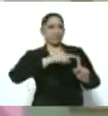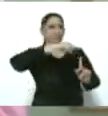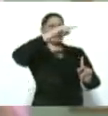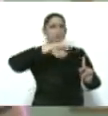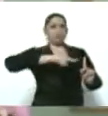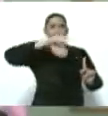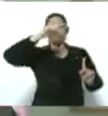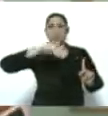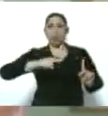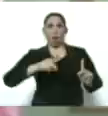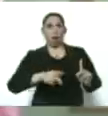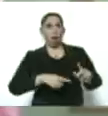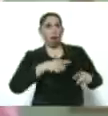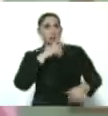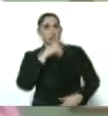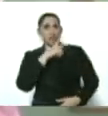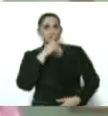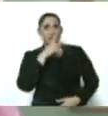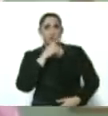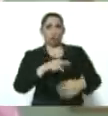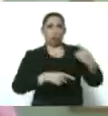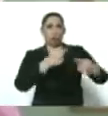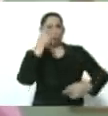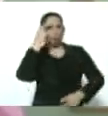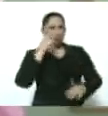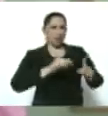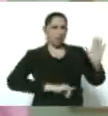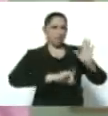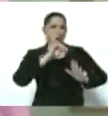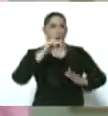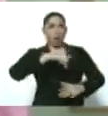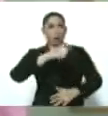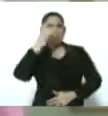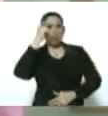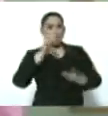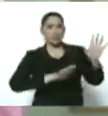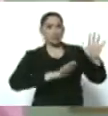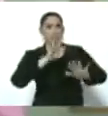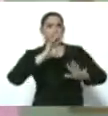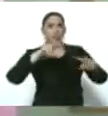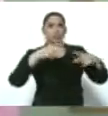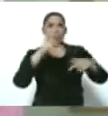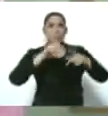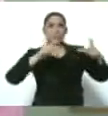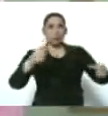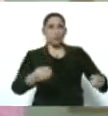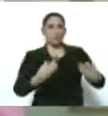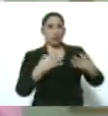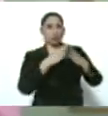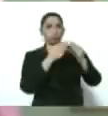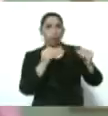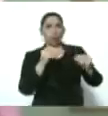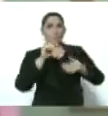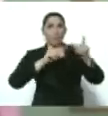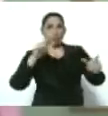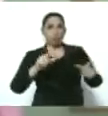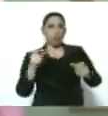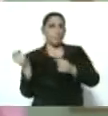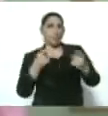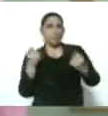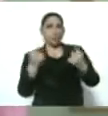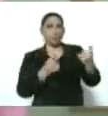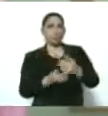de crecimiento, que diariamente van duplicando. En el día de hoy tenemos 15 nuevos casos, todos esos casos son